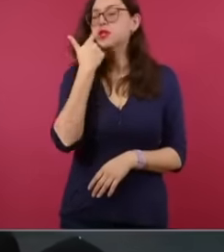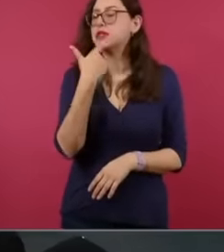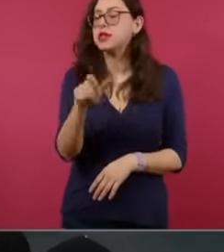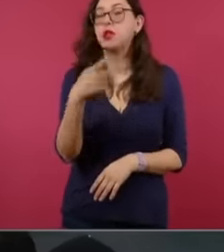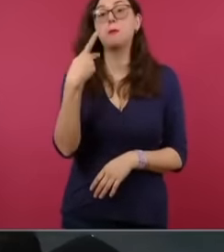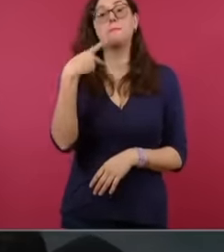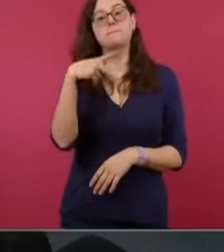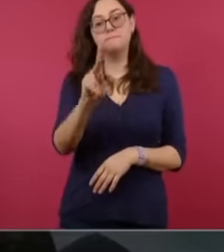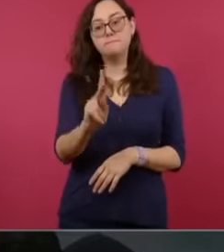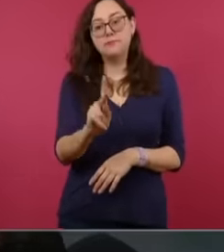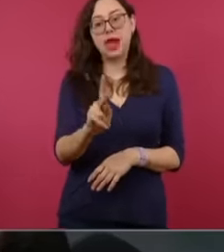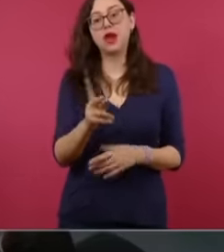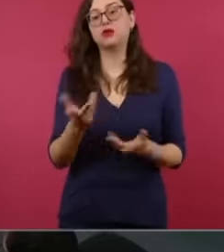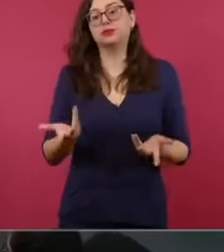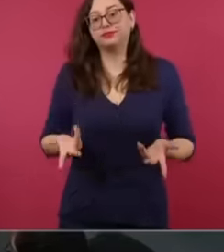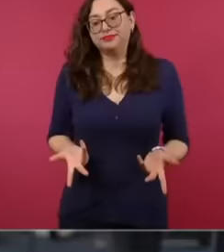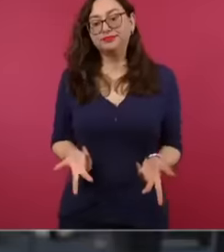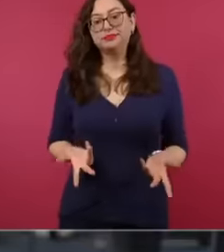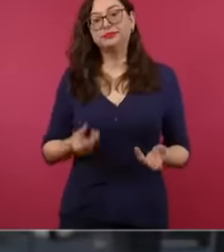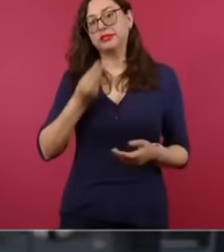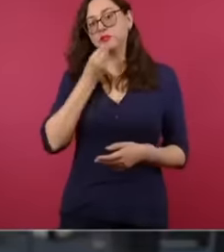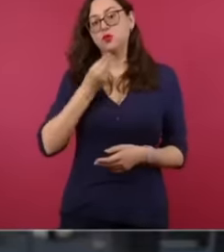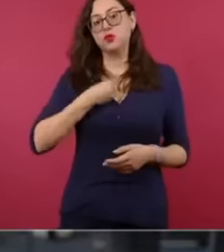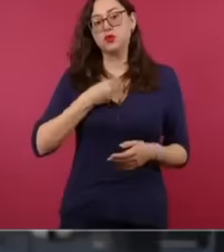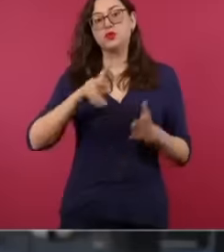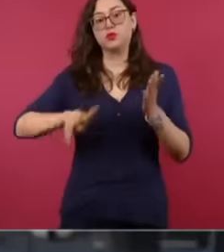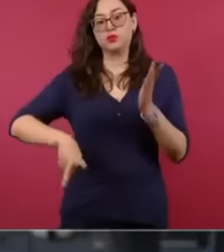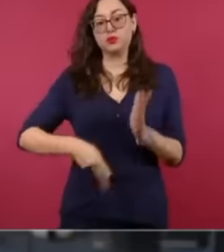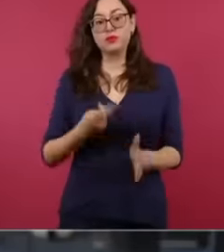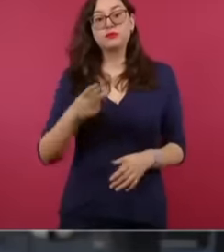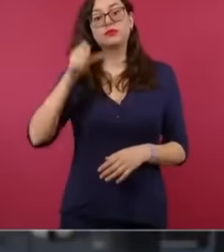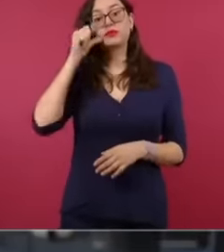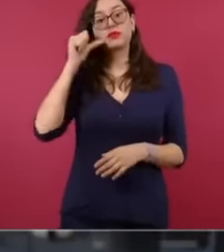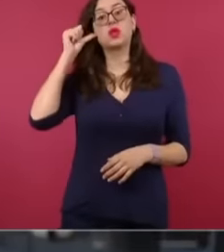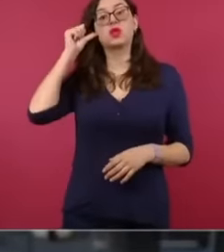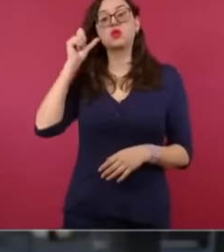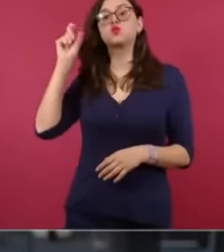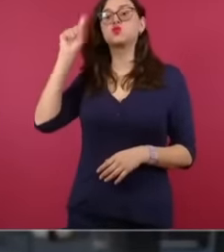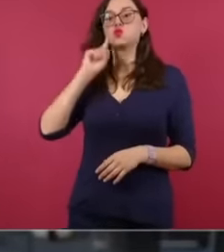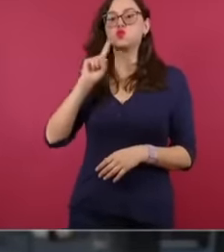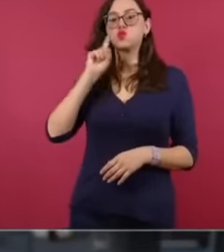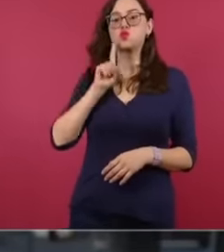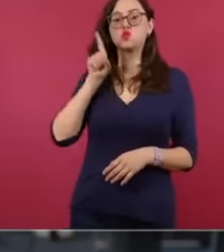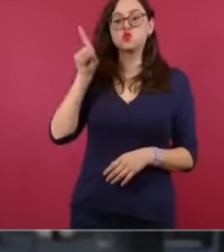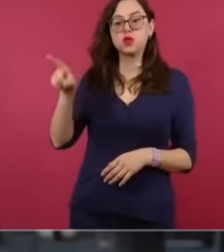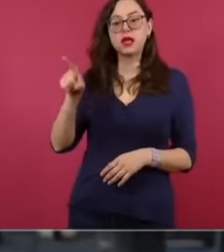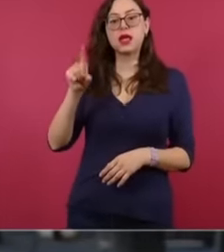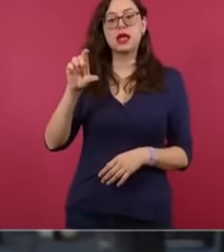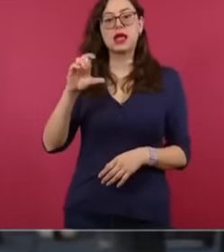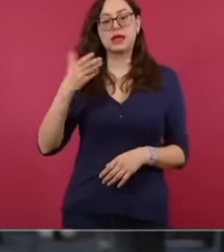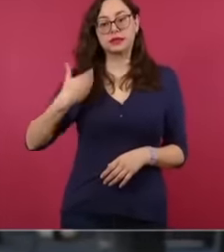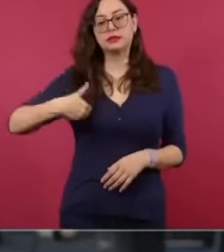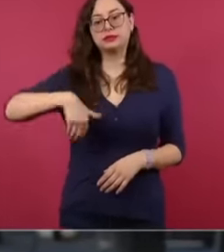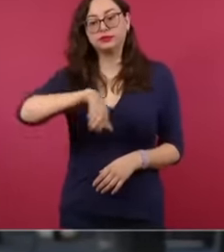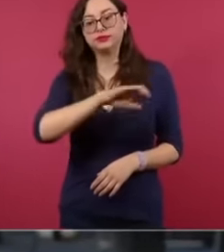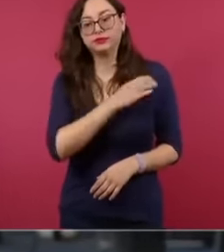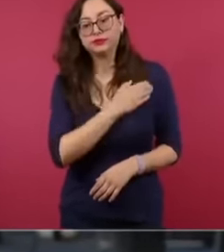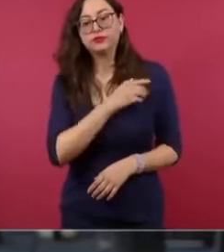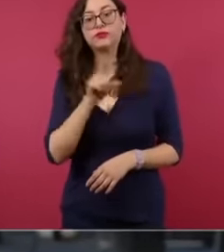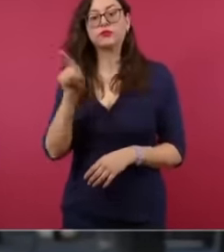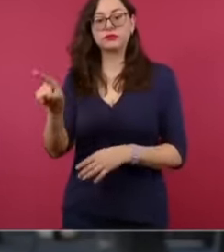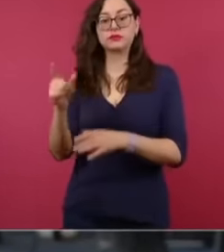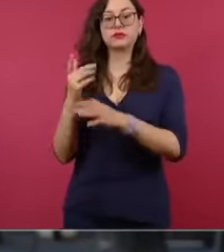la candidata Claudia Sheinbaum sacó una pancarta donde dice que el